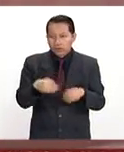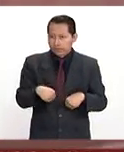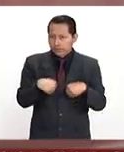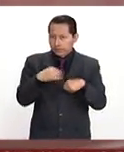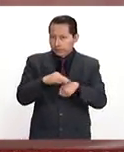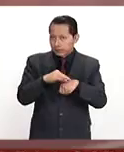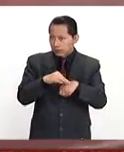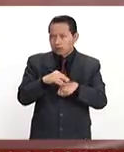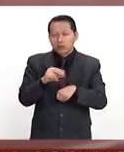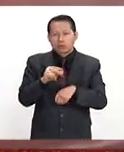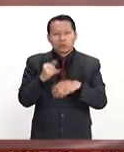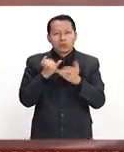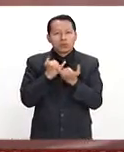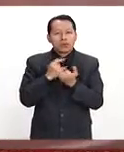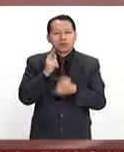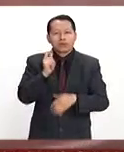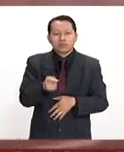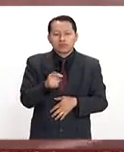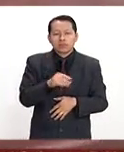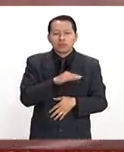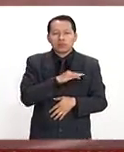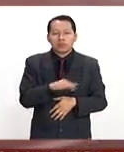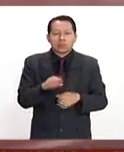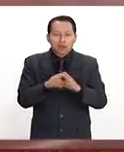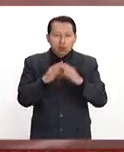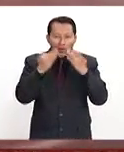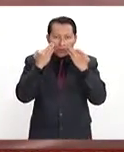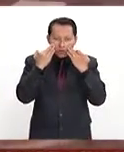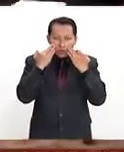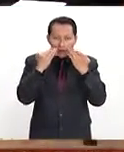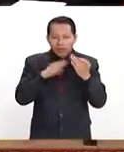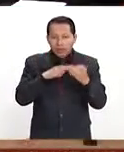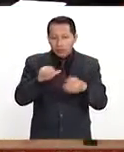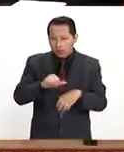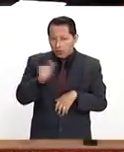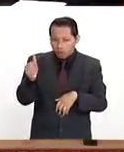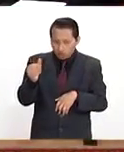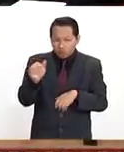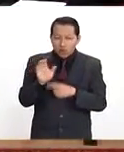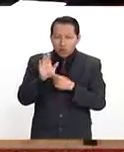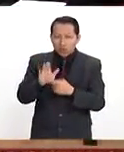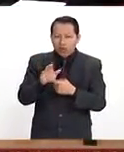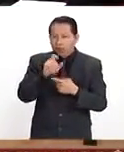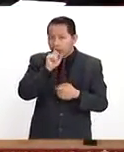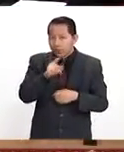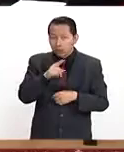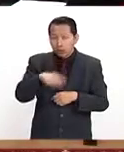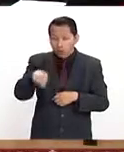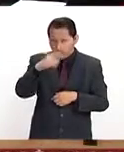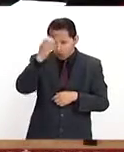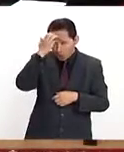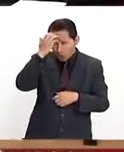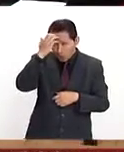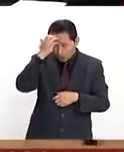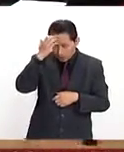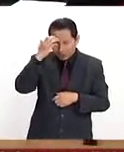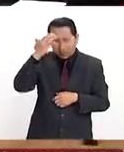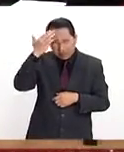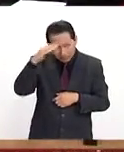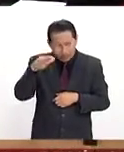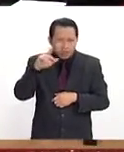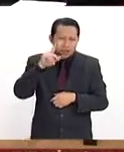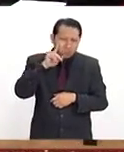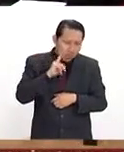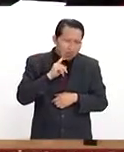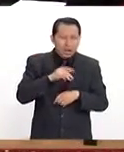sino de ser testigos. Y en el siguiente gráfico tendríamos, usted conoce o sabe de alguna mujer, familiar o